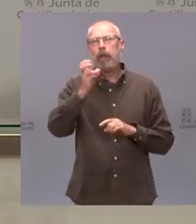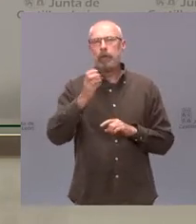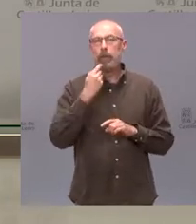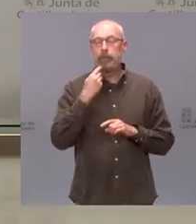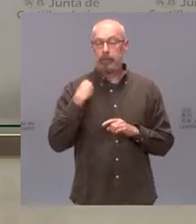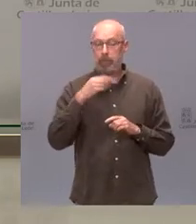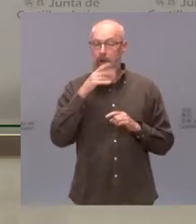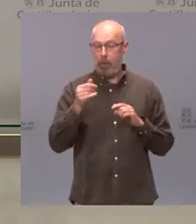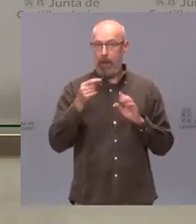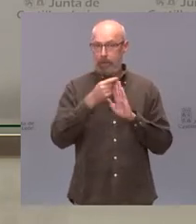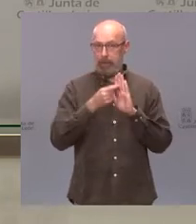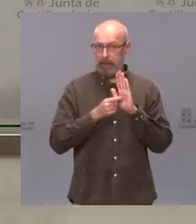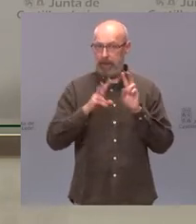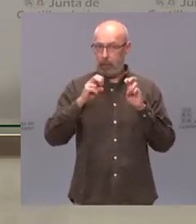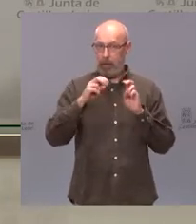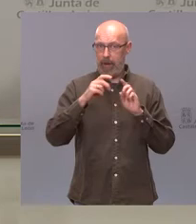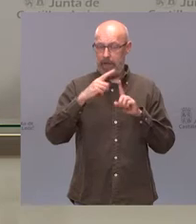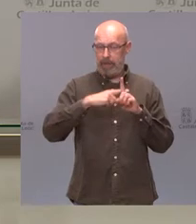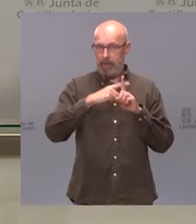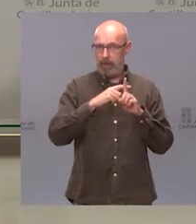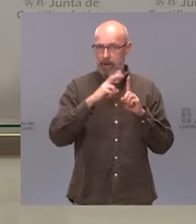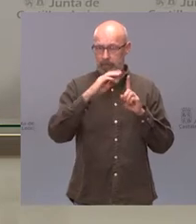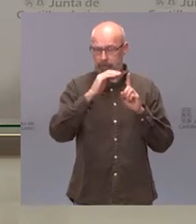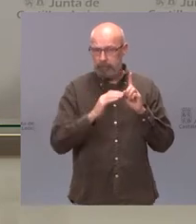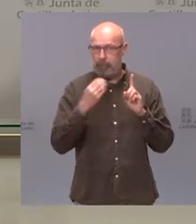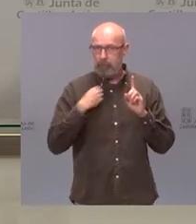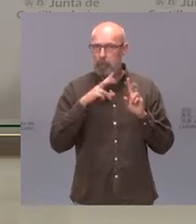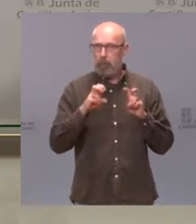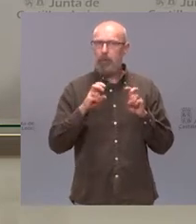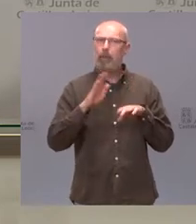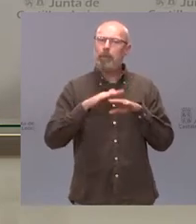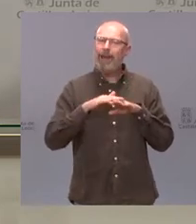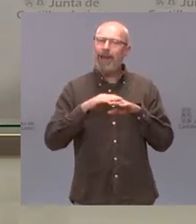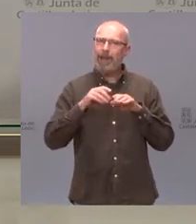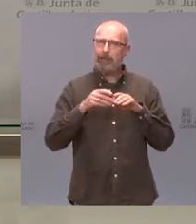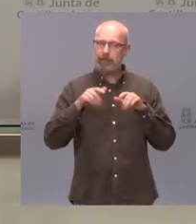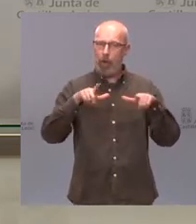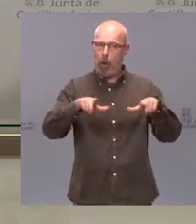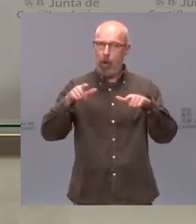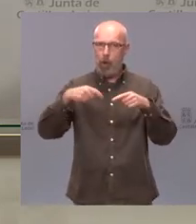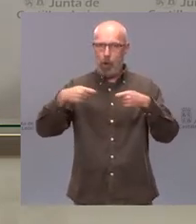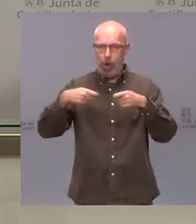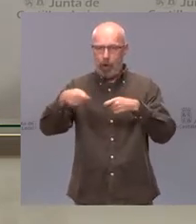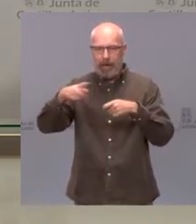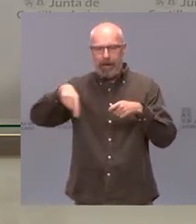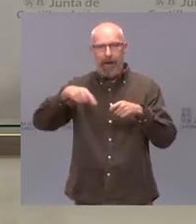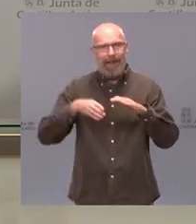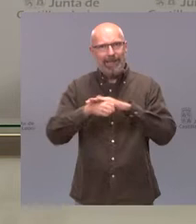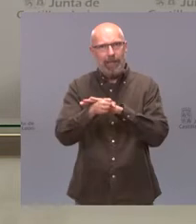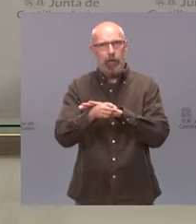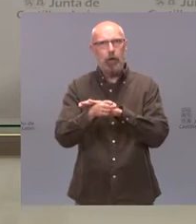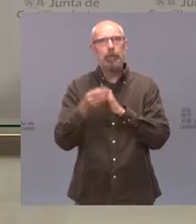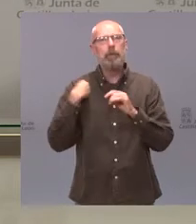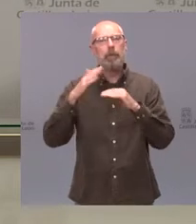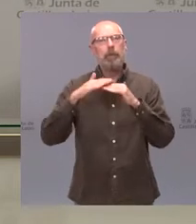estas nuevas medidas el concepto de 150, para cerrar interior de establecimientos, de 150 casos por cada